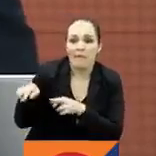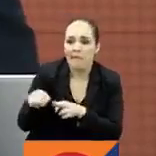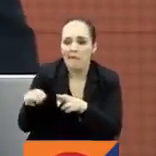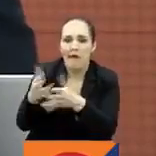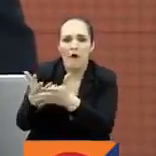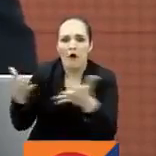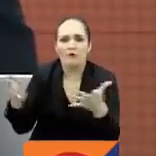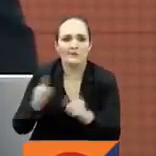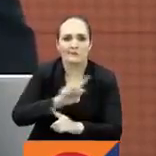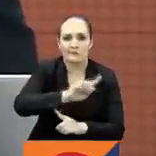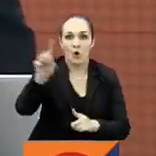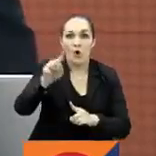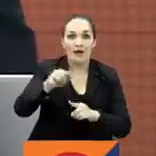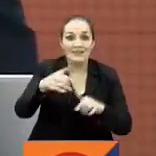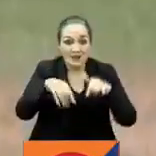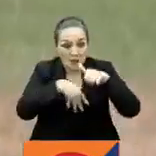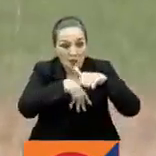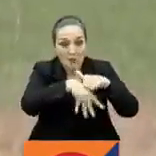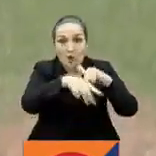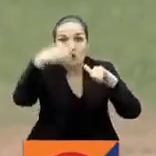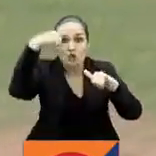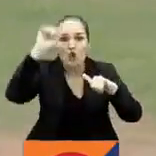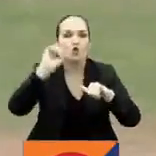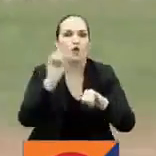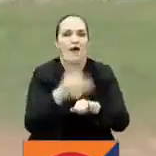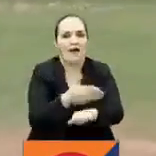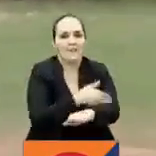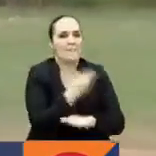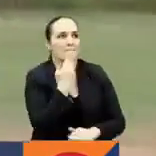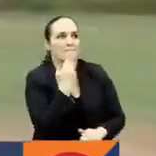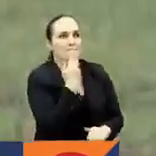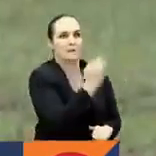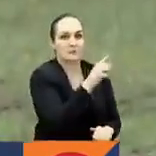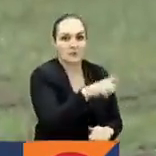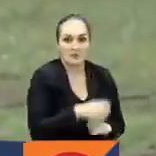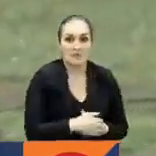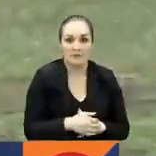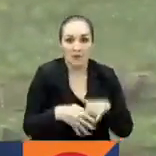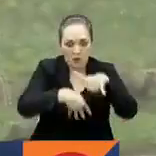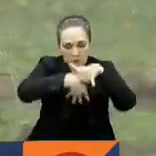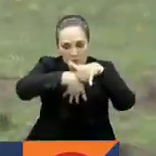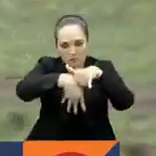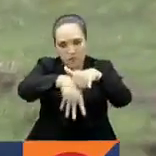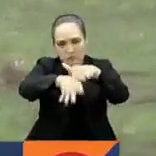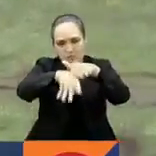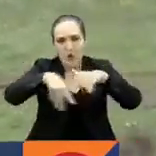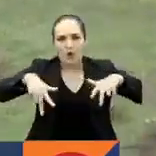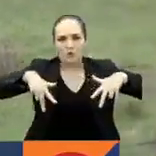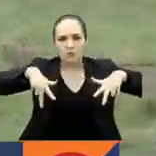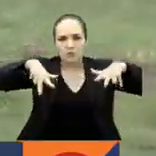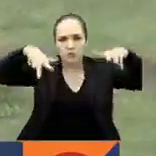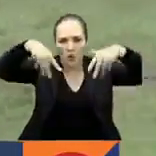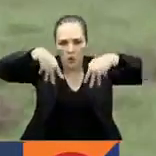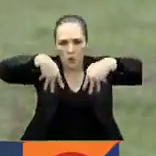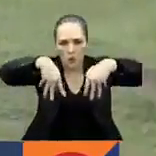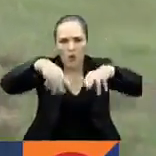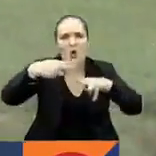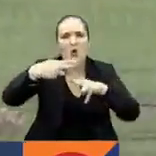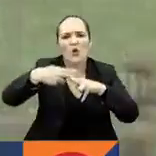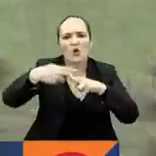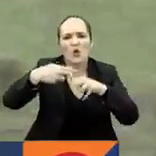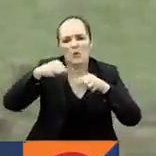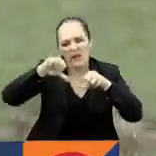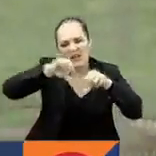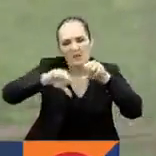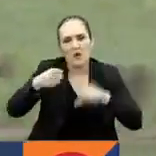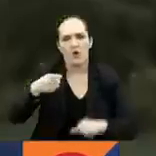de estupefacientes el debate sobre el posible regreso del glifosato se divide en tres aspectos el científico el operativo y el político